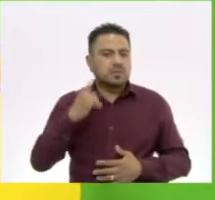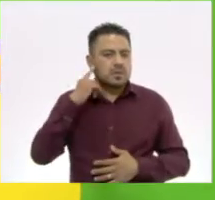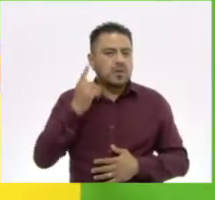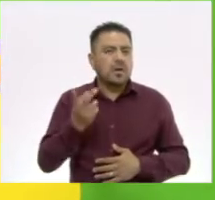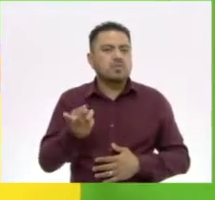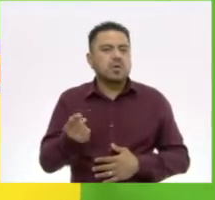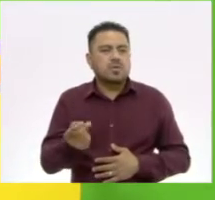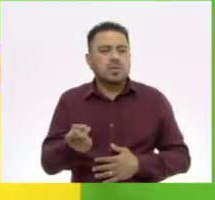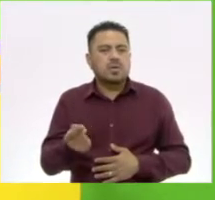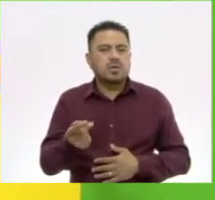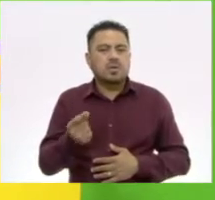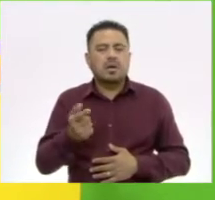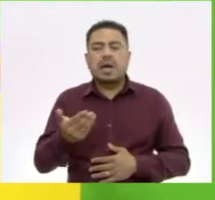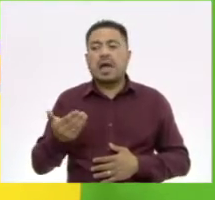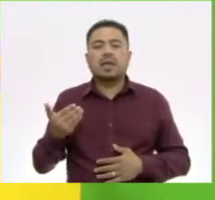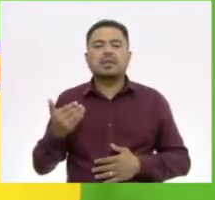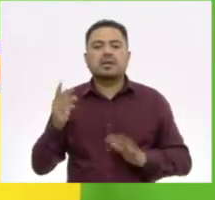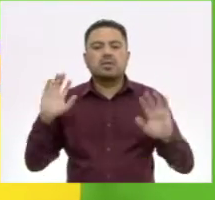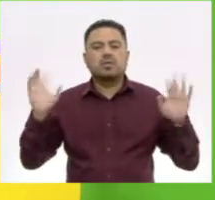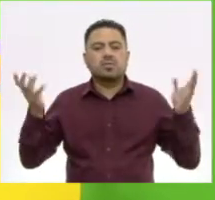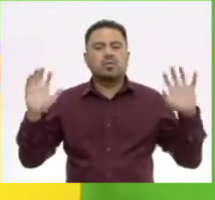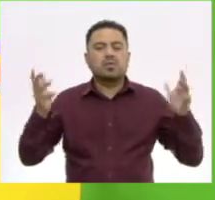más tarde